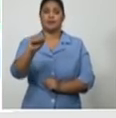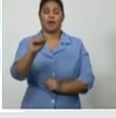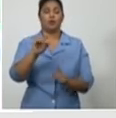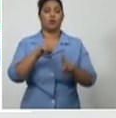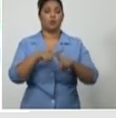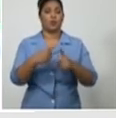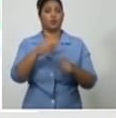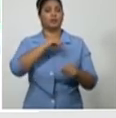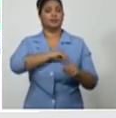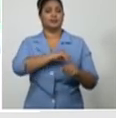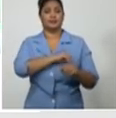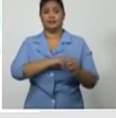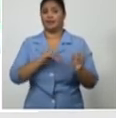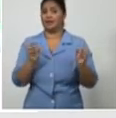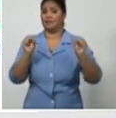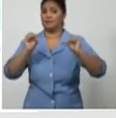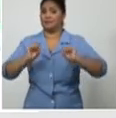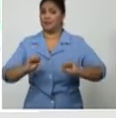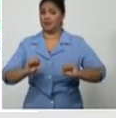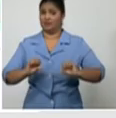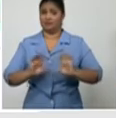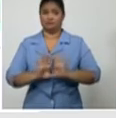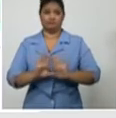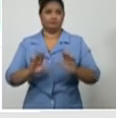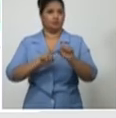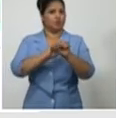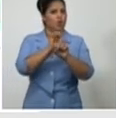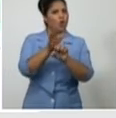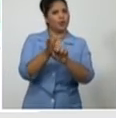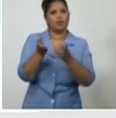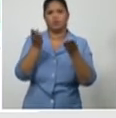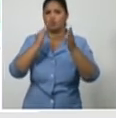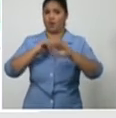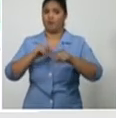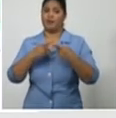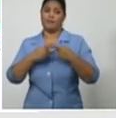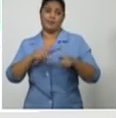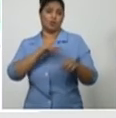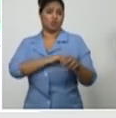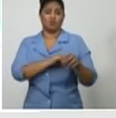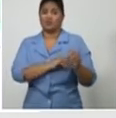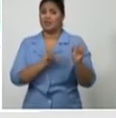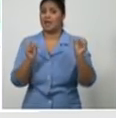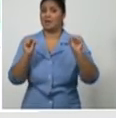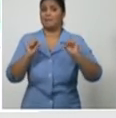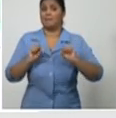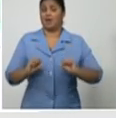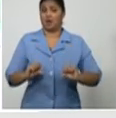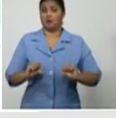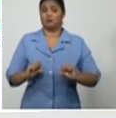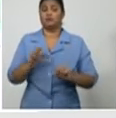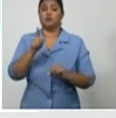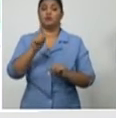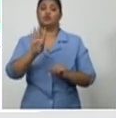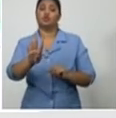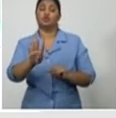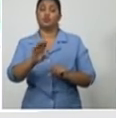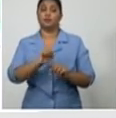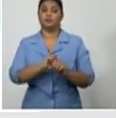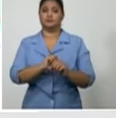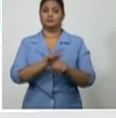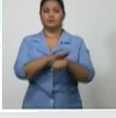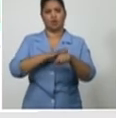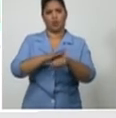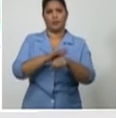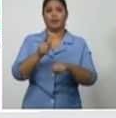que presentaba y lamentablemente después de una estadía hospitalaria de 12 días, 6 de ellos en